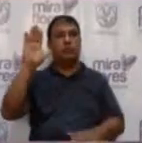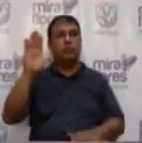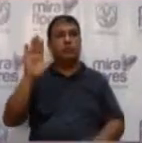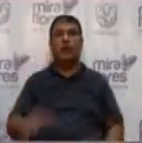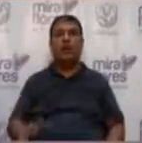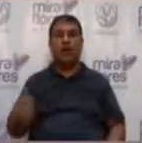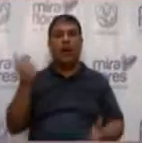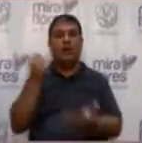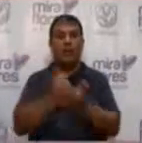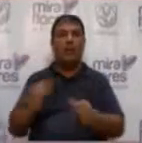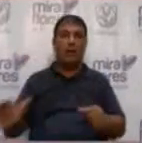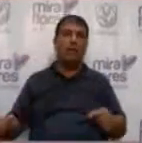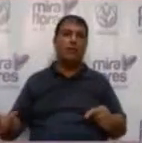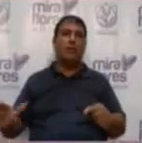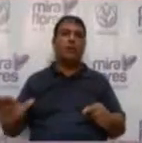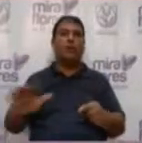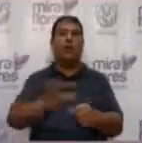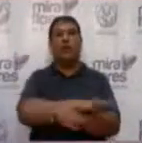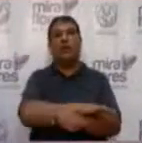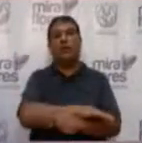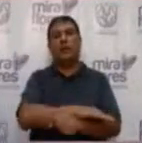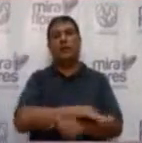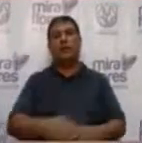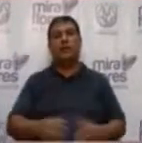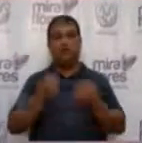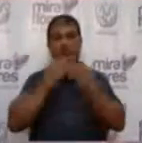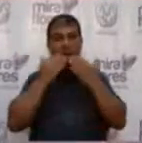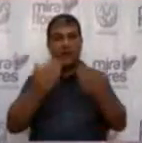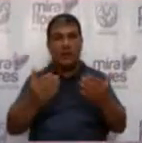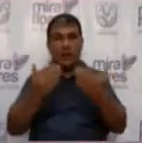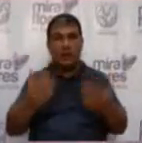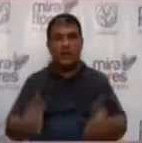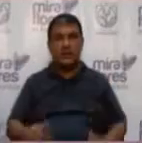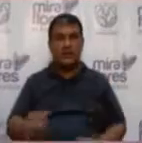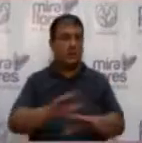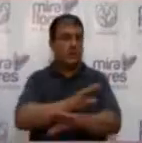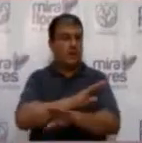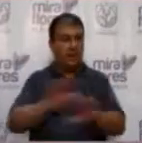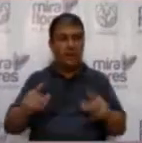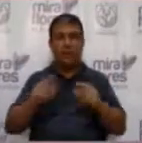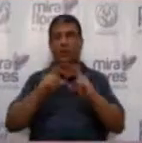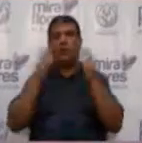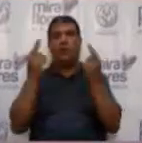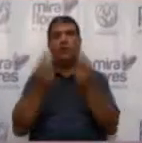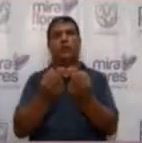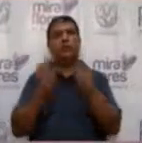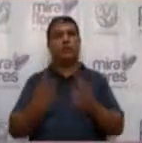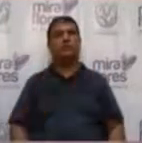ha sido aprobado por unanimidad. Muchas gracias. Se levanta la sesión.